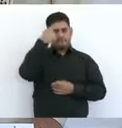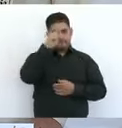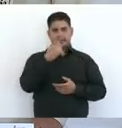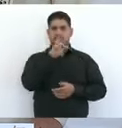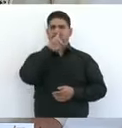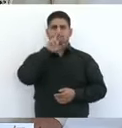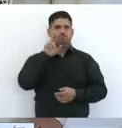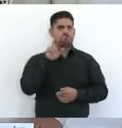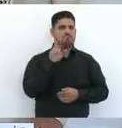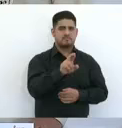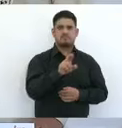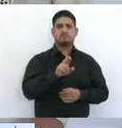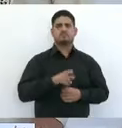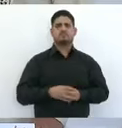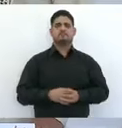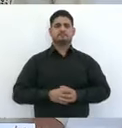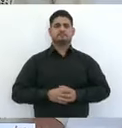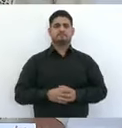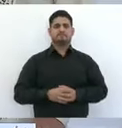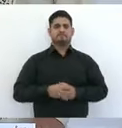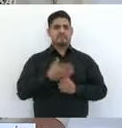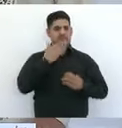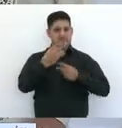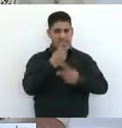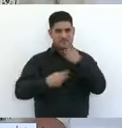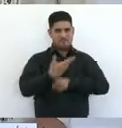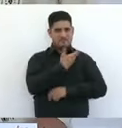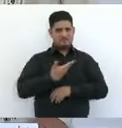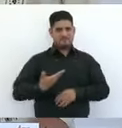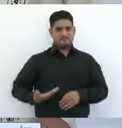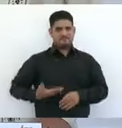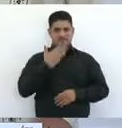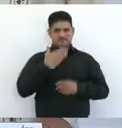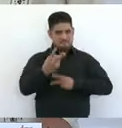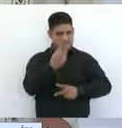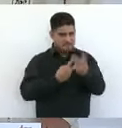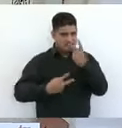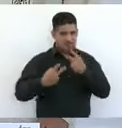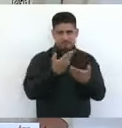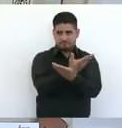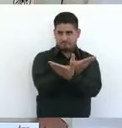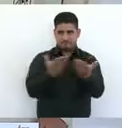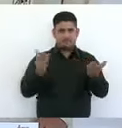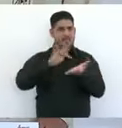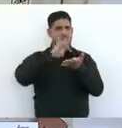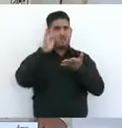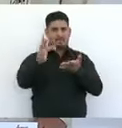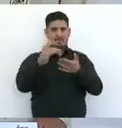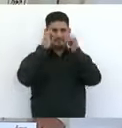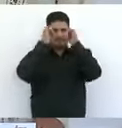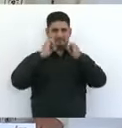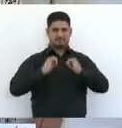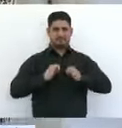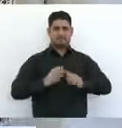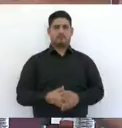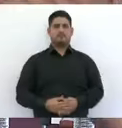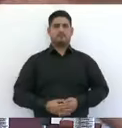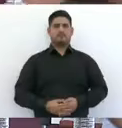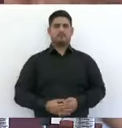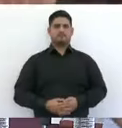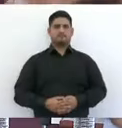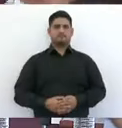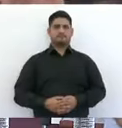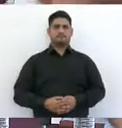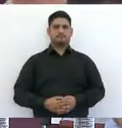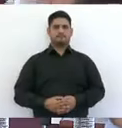una respuesta a su gente. Bienvenido, presidente, bienvenidas, bienvenidos y gracias por su atención.